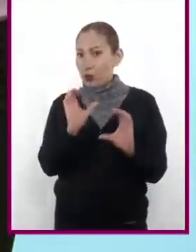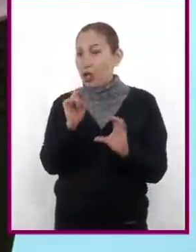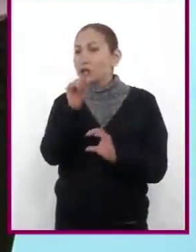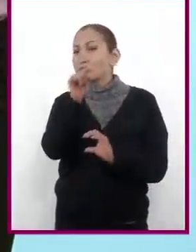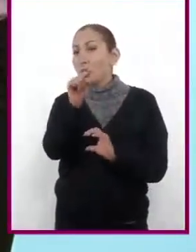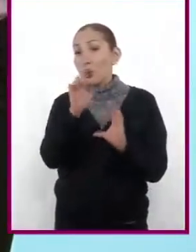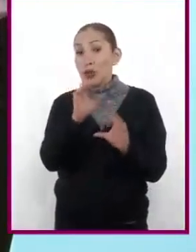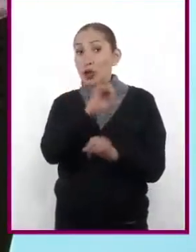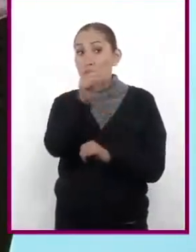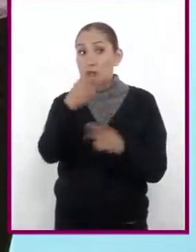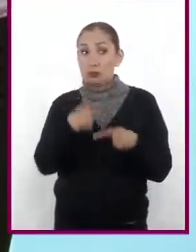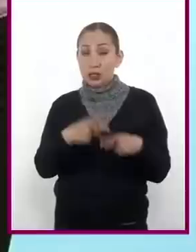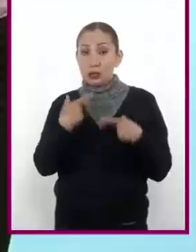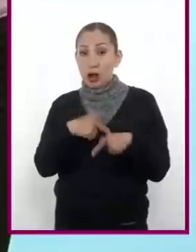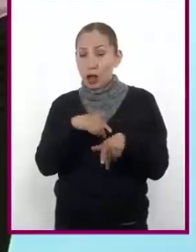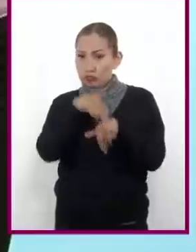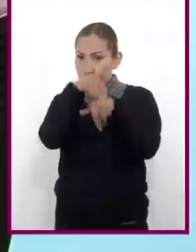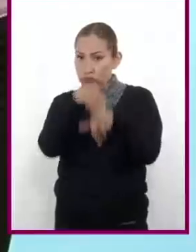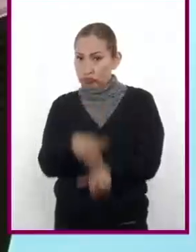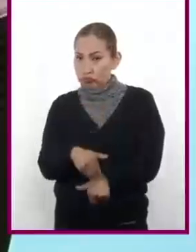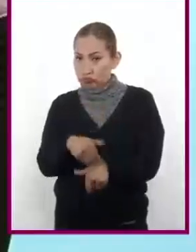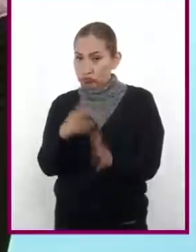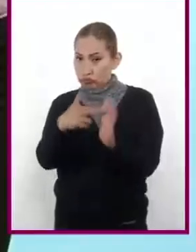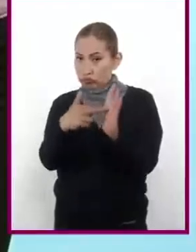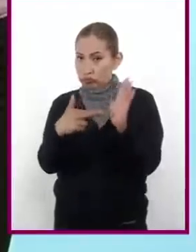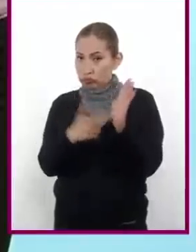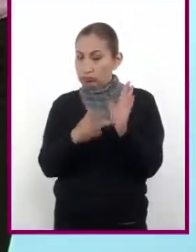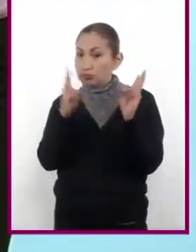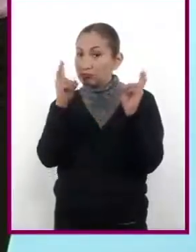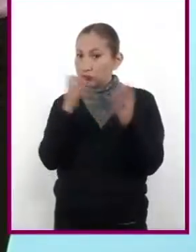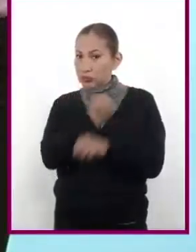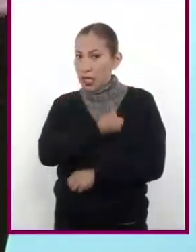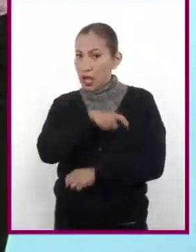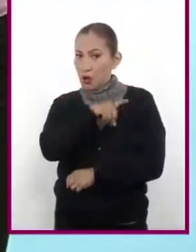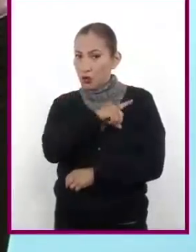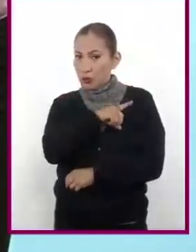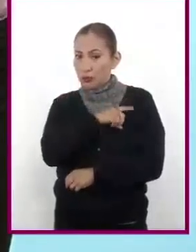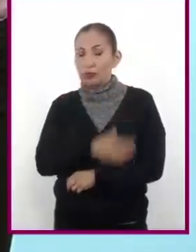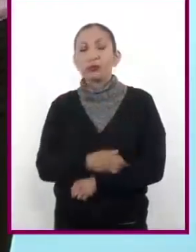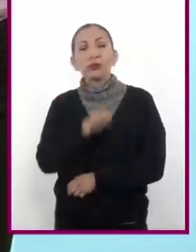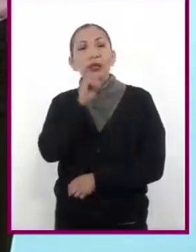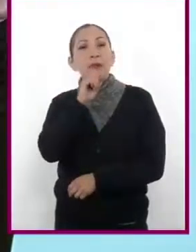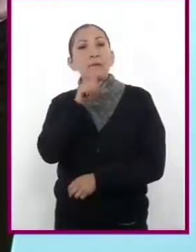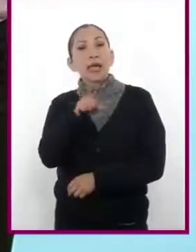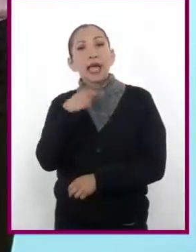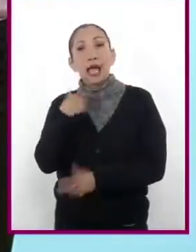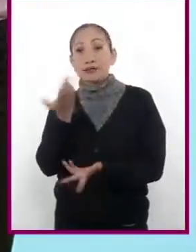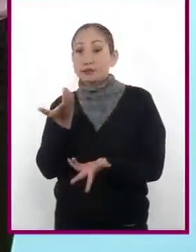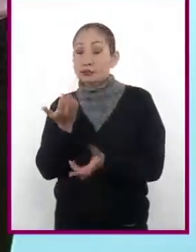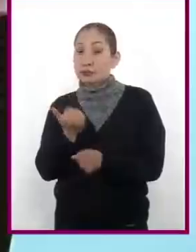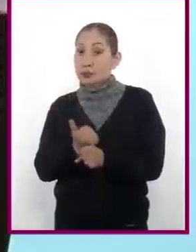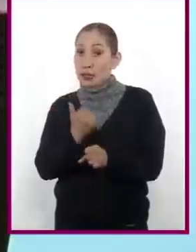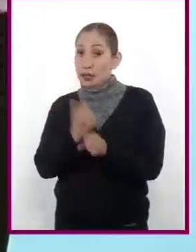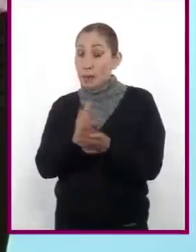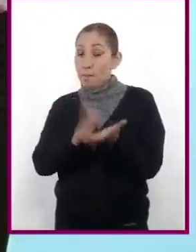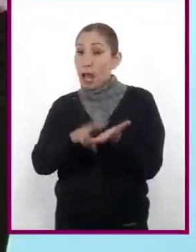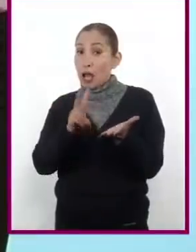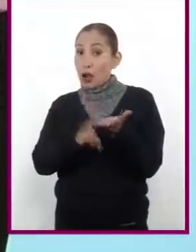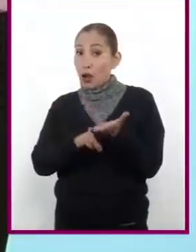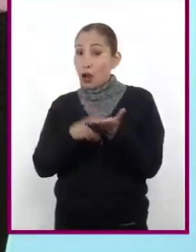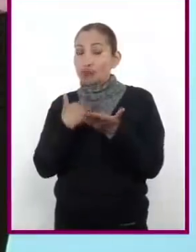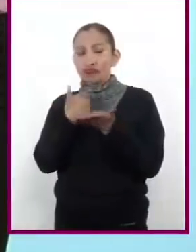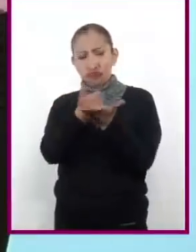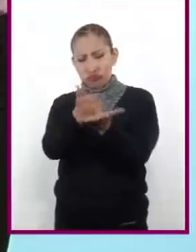y cuidar de los demás siguiendo las recomendaciones en materia de salud, además de poner en práctica valores como